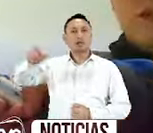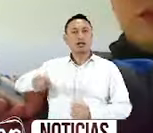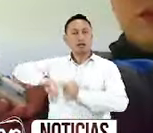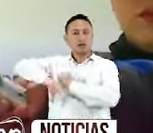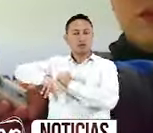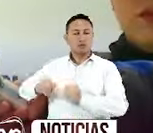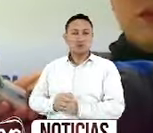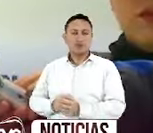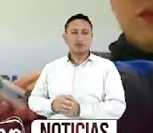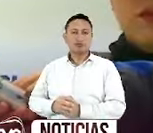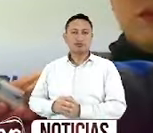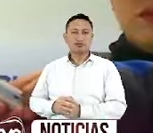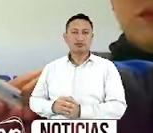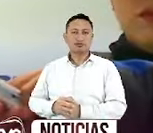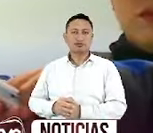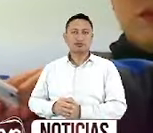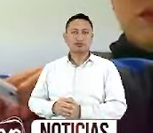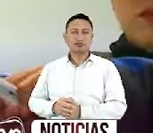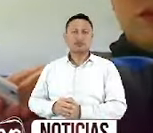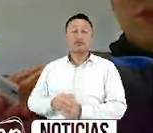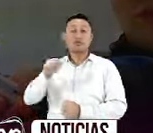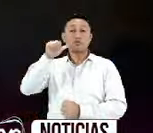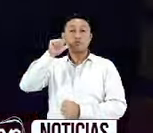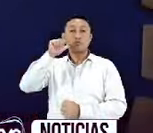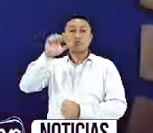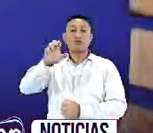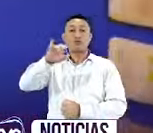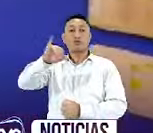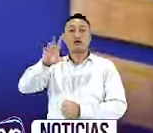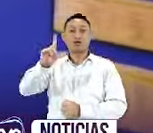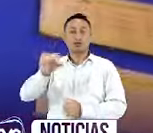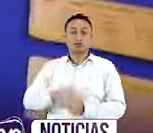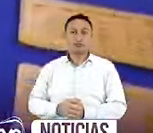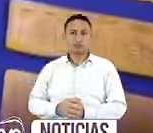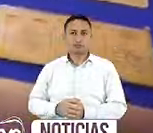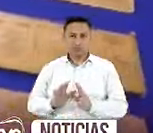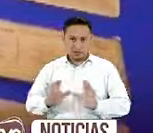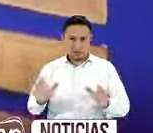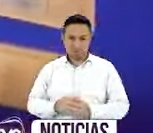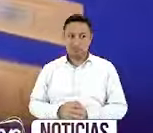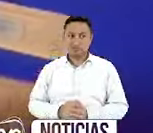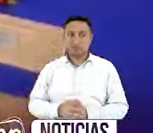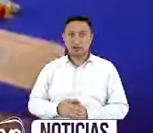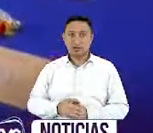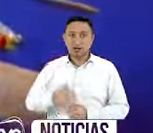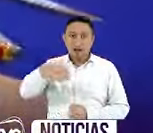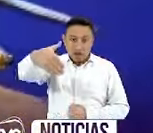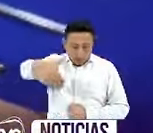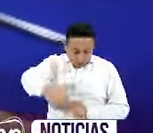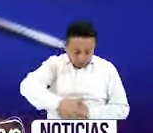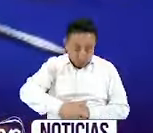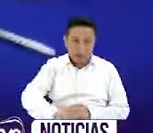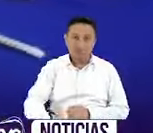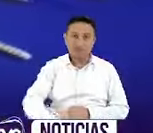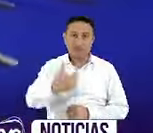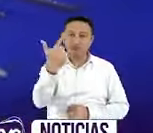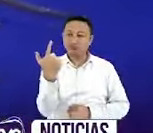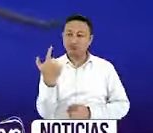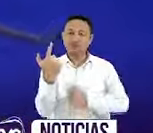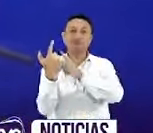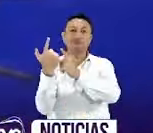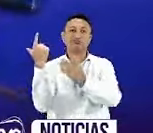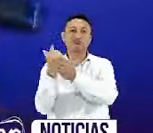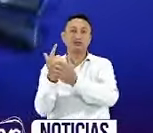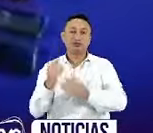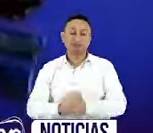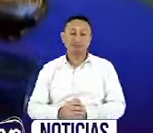transeúntes de los circuitos de Amaguaña y El Ejido. Pero no era todo. Bajo el asiento encontraron un arma de fuego con su respectiva munición.